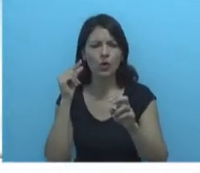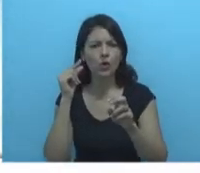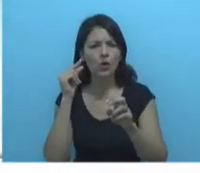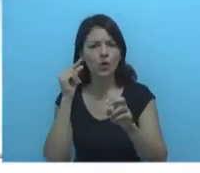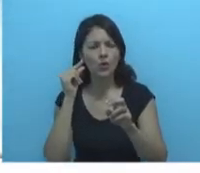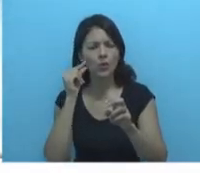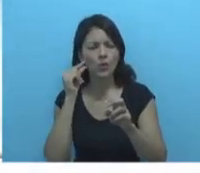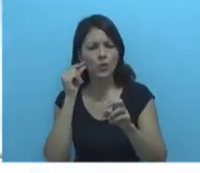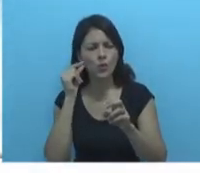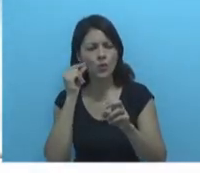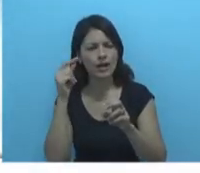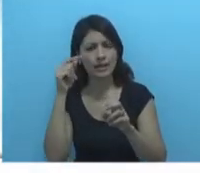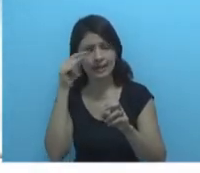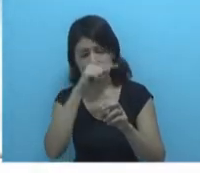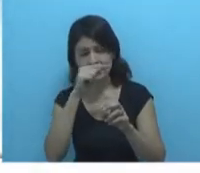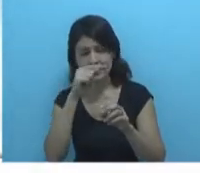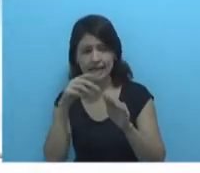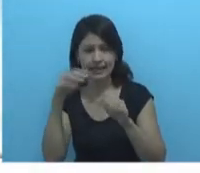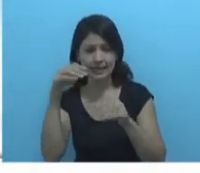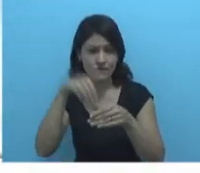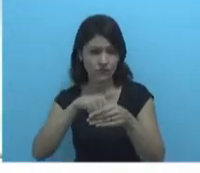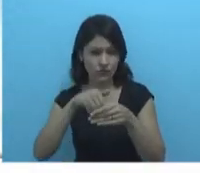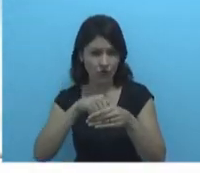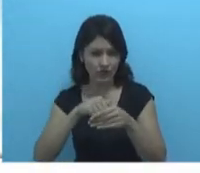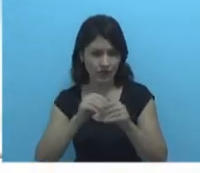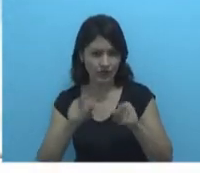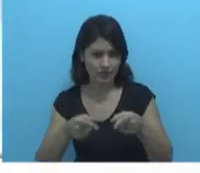20 de mayo, o sea, del día de hoy.